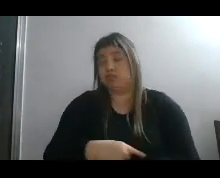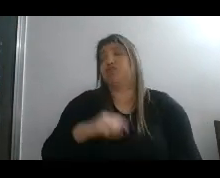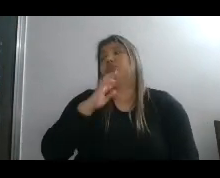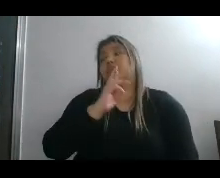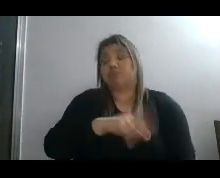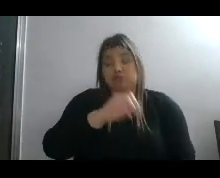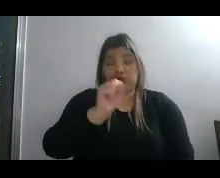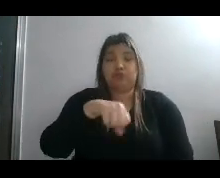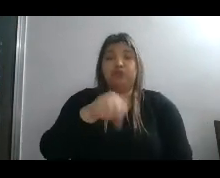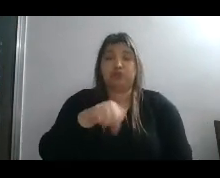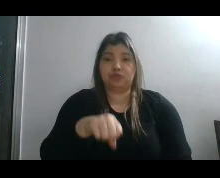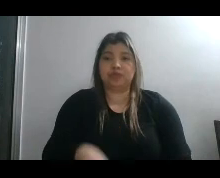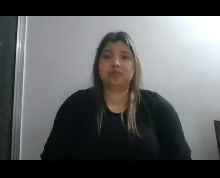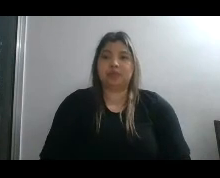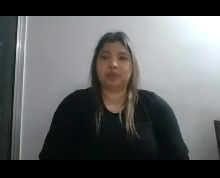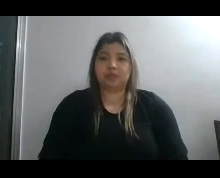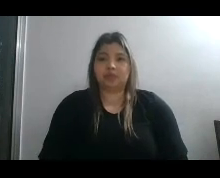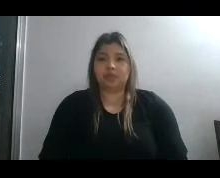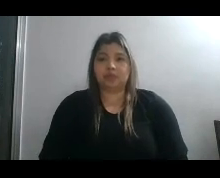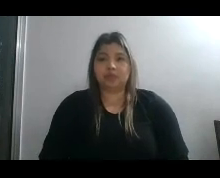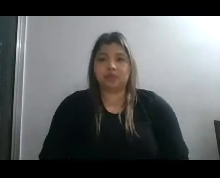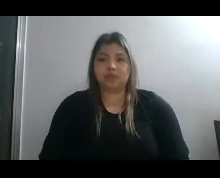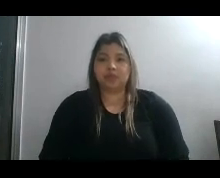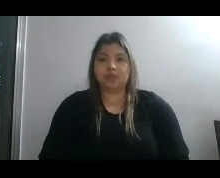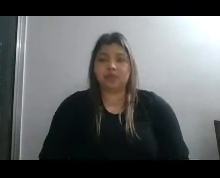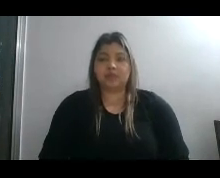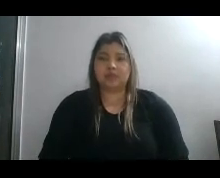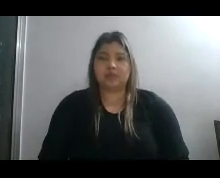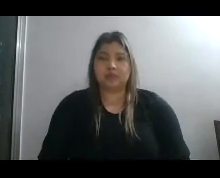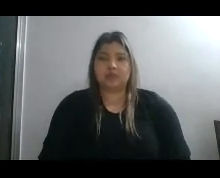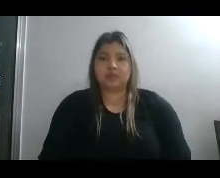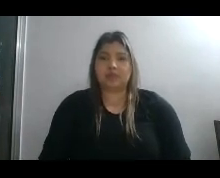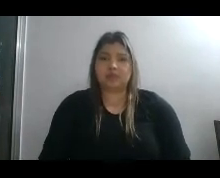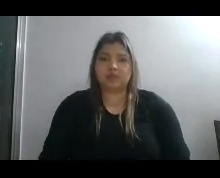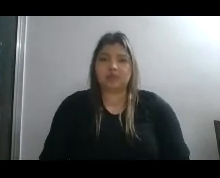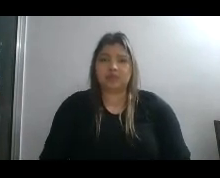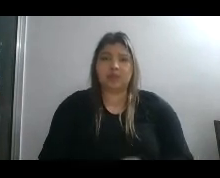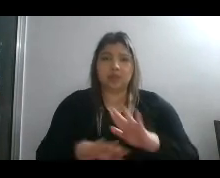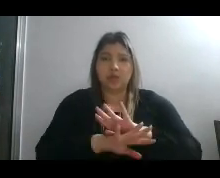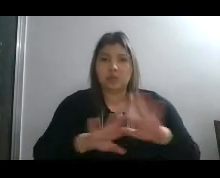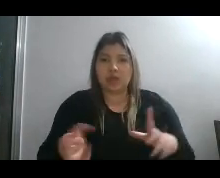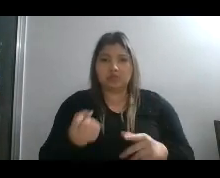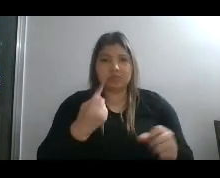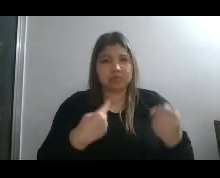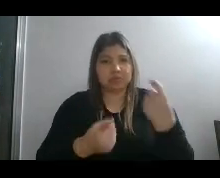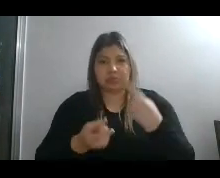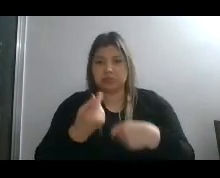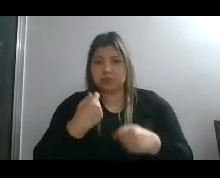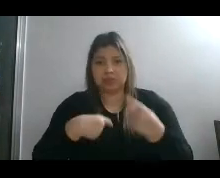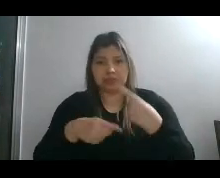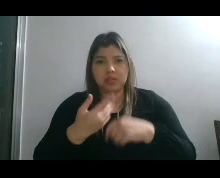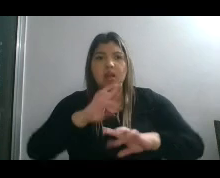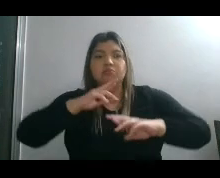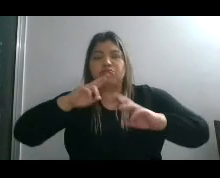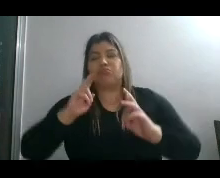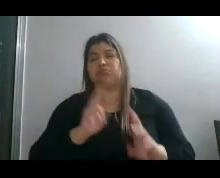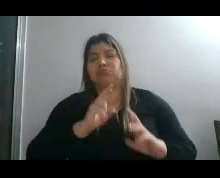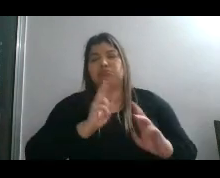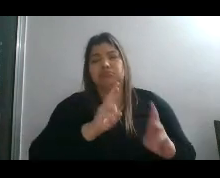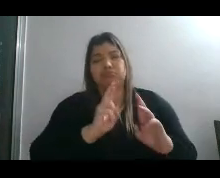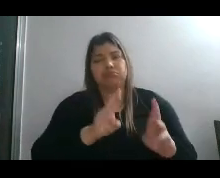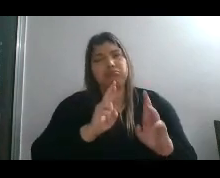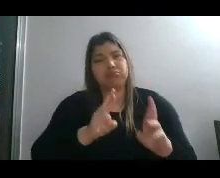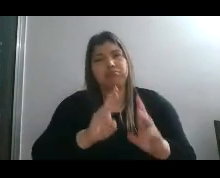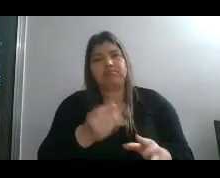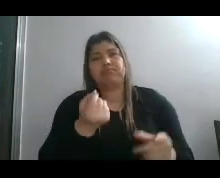Listo, bueno, no veo más preguntas por acá. Creo que ya dimos respuesta a todas sus